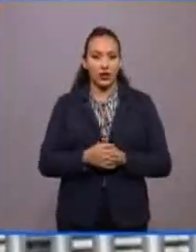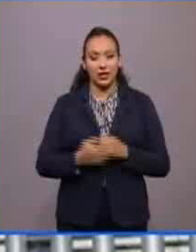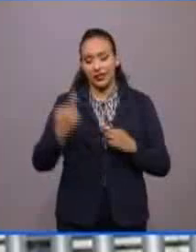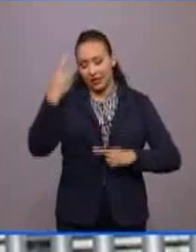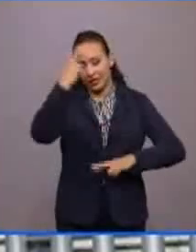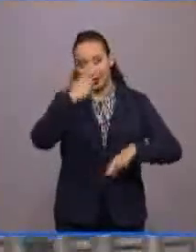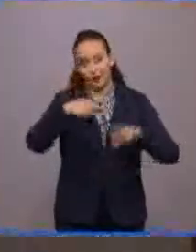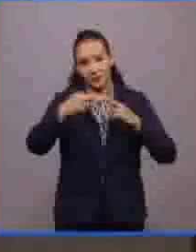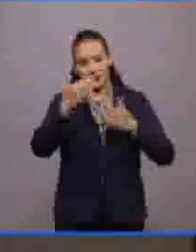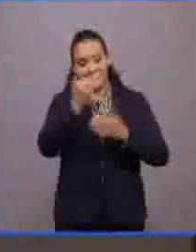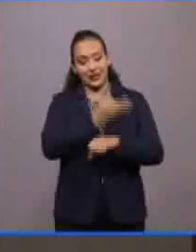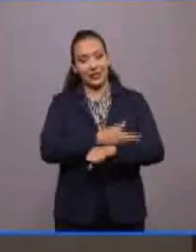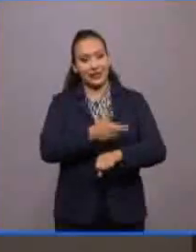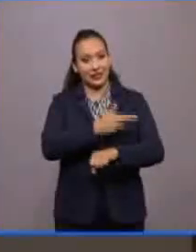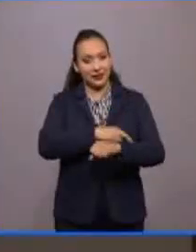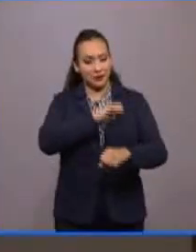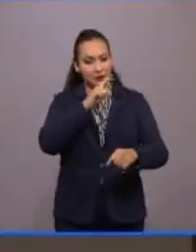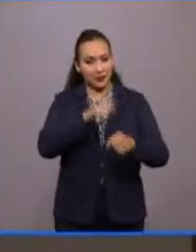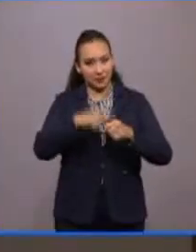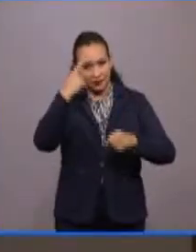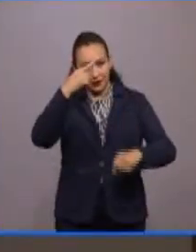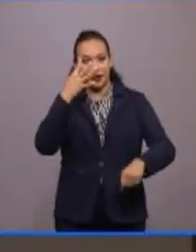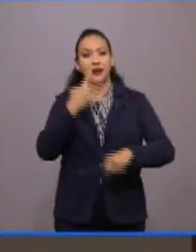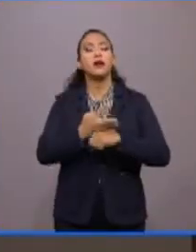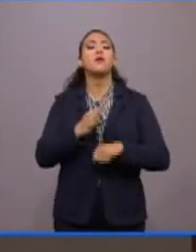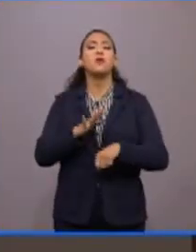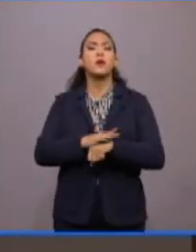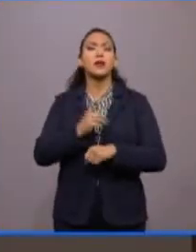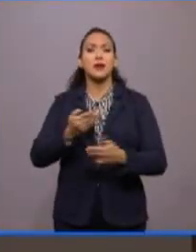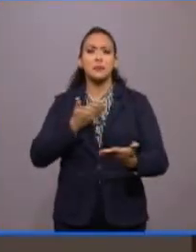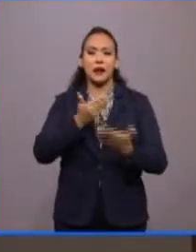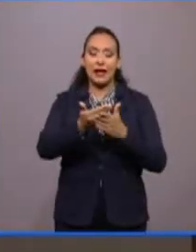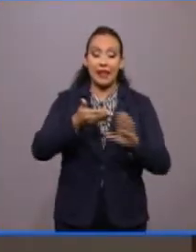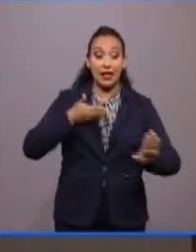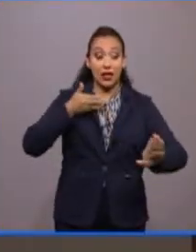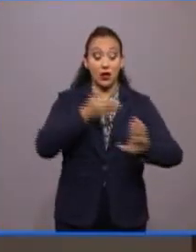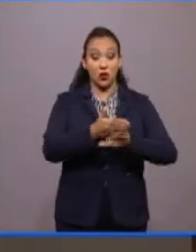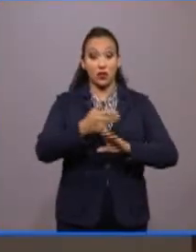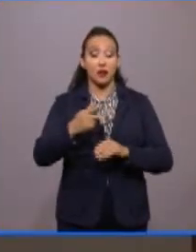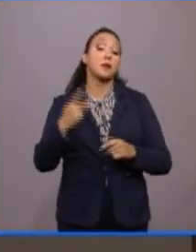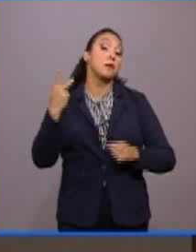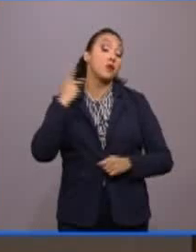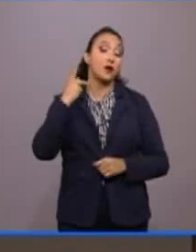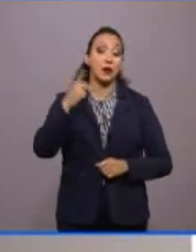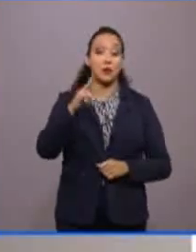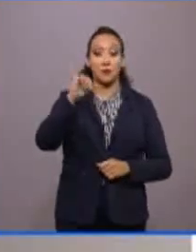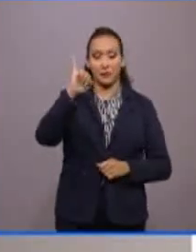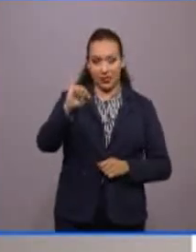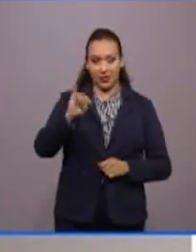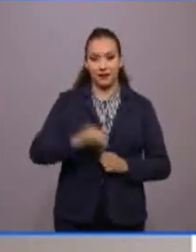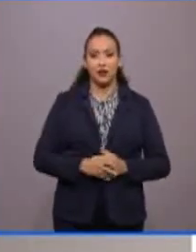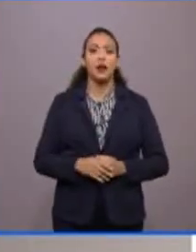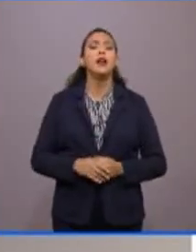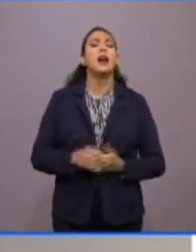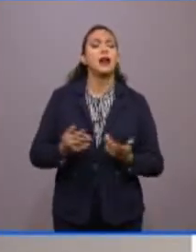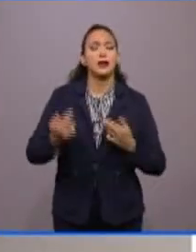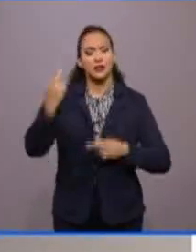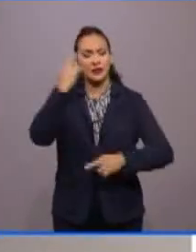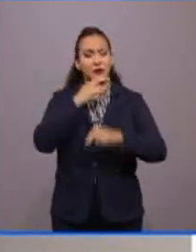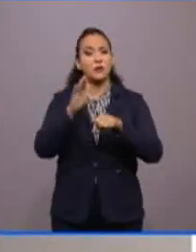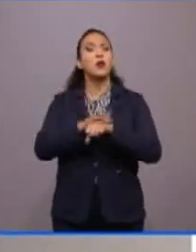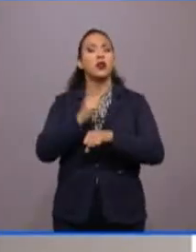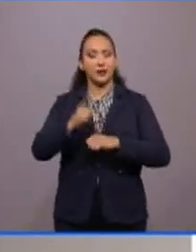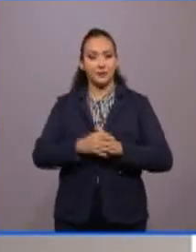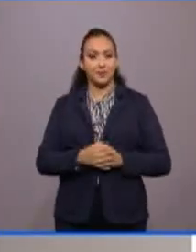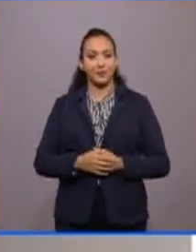de revisión del procedimiento especial sancionador que presentó en contra del PRI del acuerdo de la Unidad Técnica de lo Contencioso del